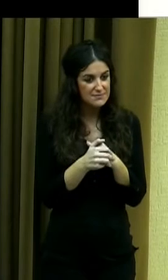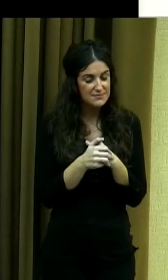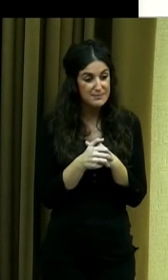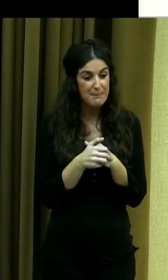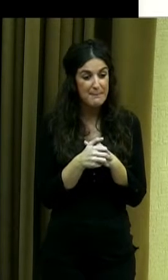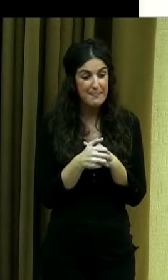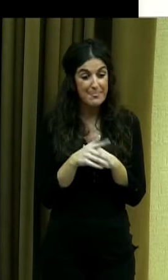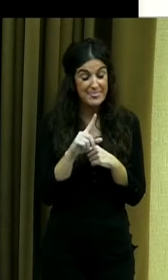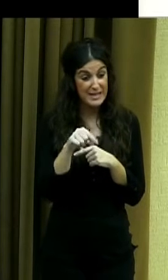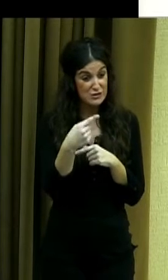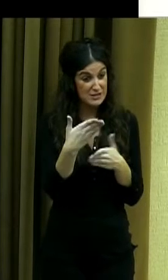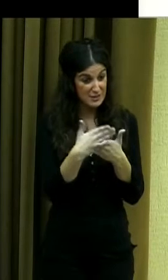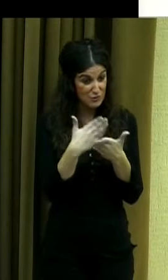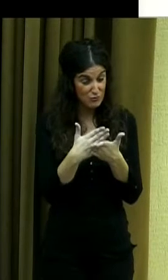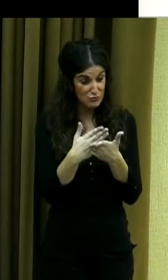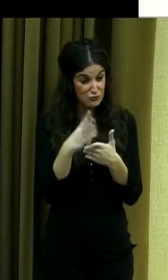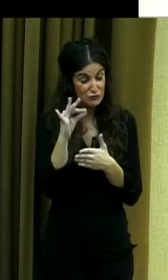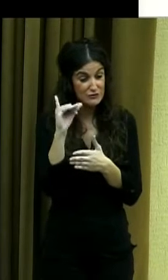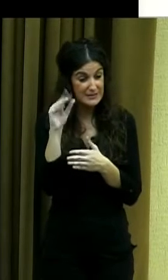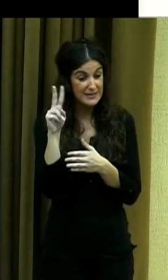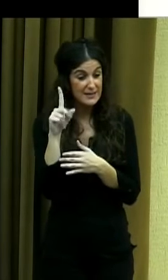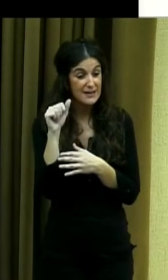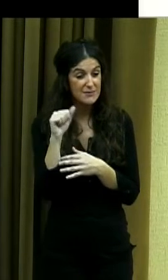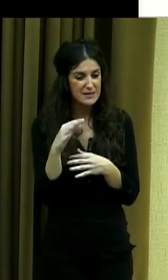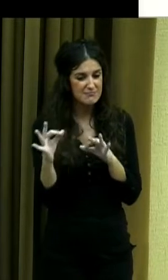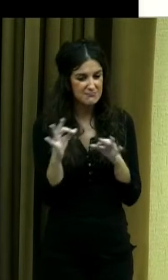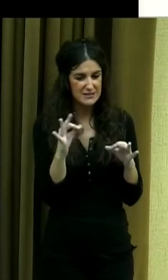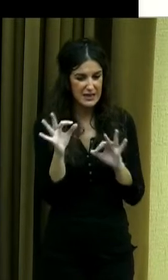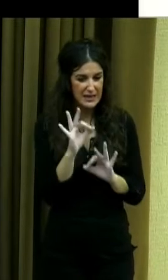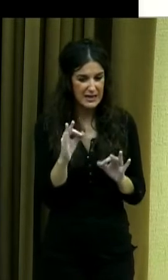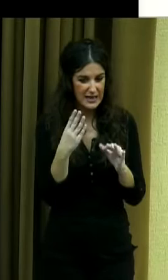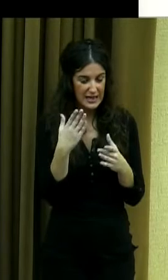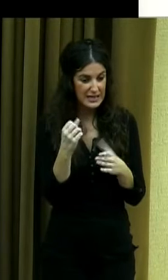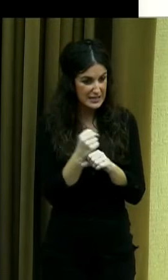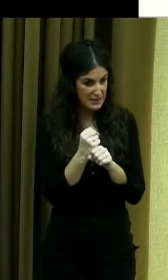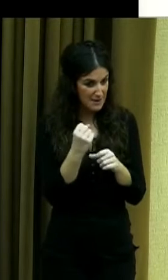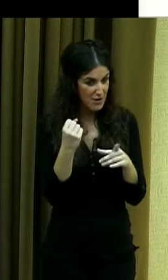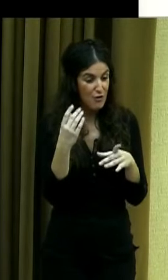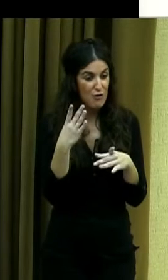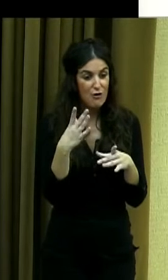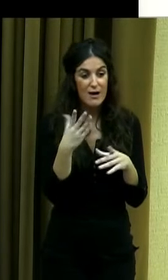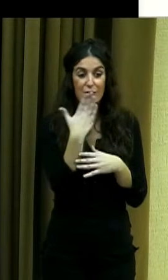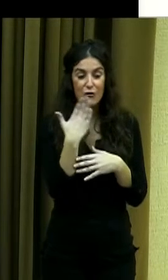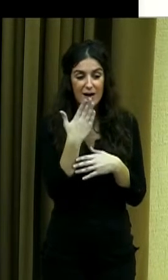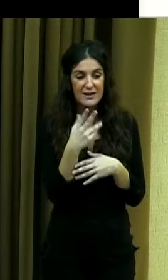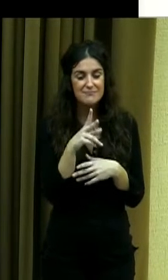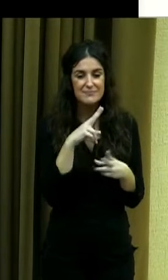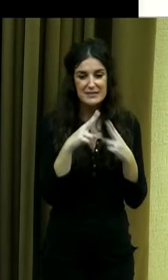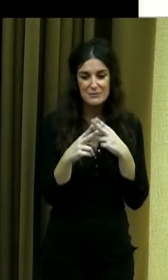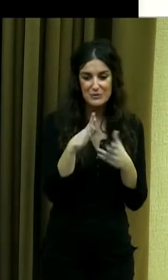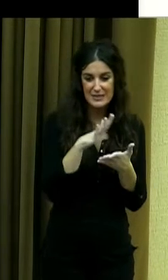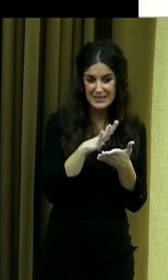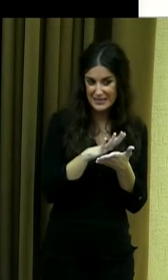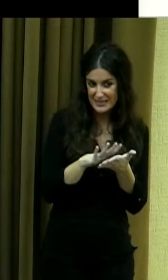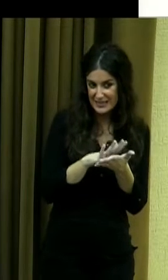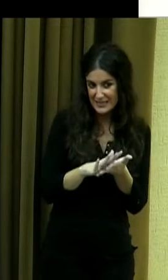En los siguientes cursos, Silvia iba siendo cada vez más desorganizada en sus tareas escolares, sus respuestas eran lentas y a veces erróneas. Los